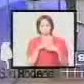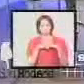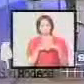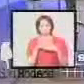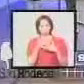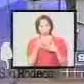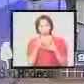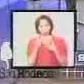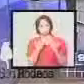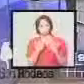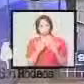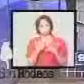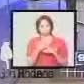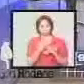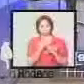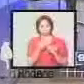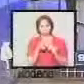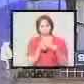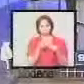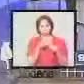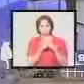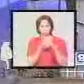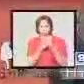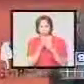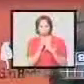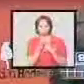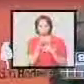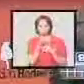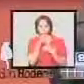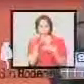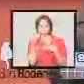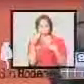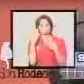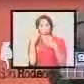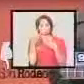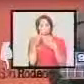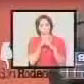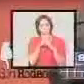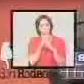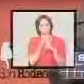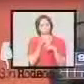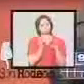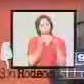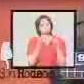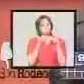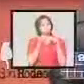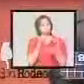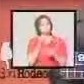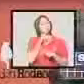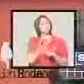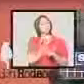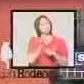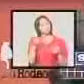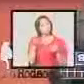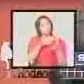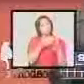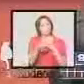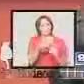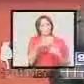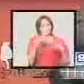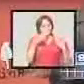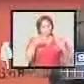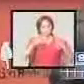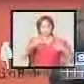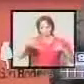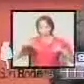llevamos como una crítica constructiva. Hemos tratado en el banco definitivamente de que el servicio al cliente cada vez sea